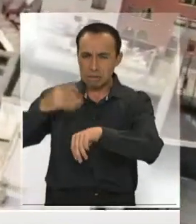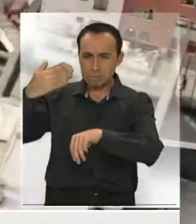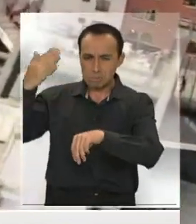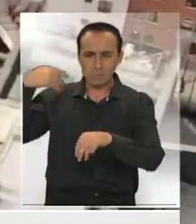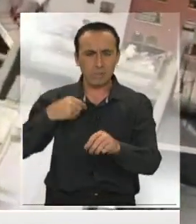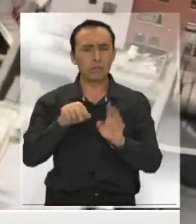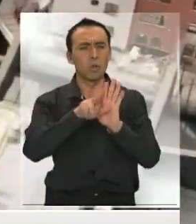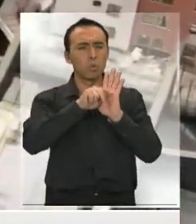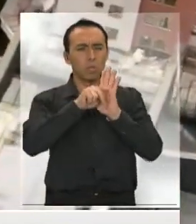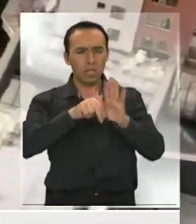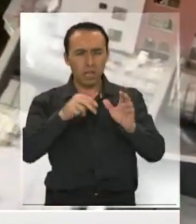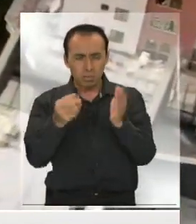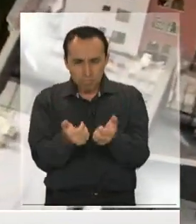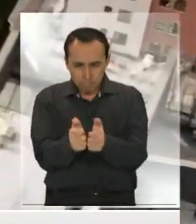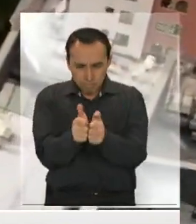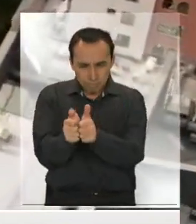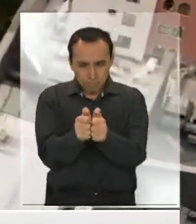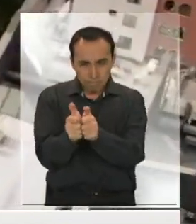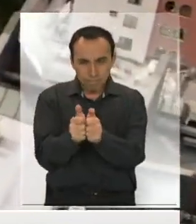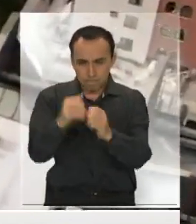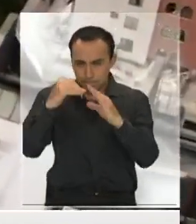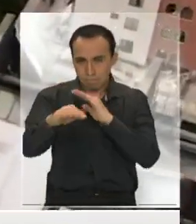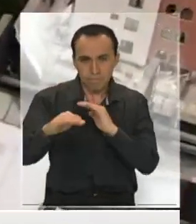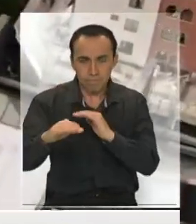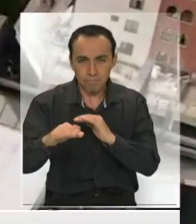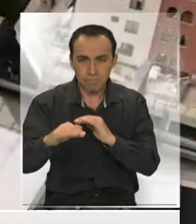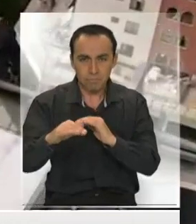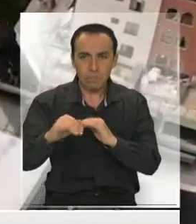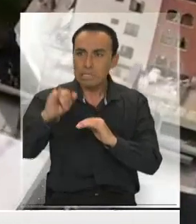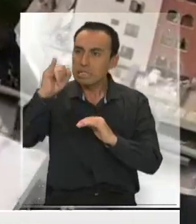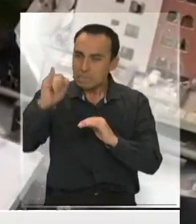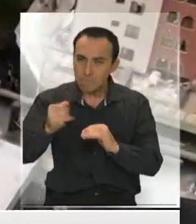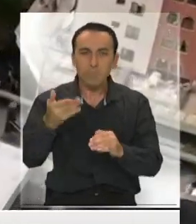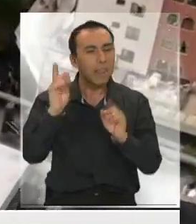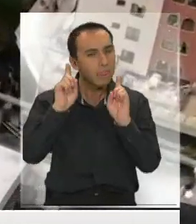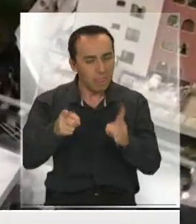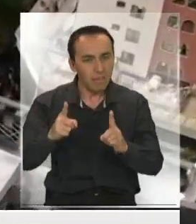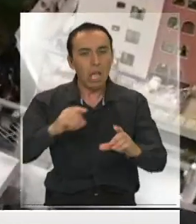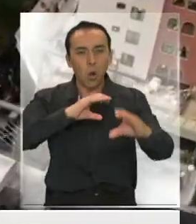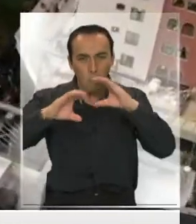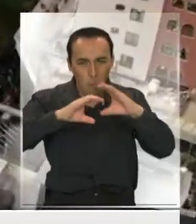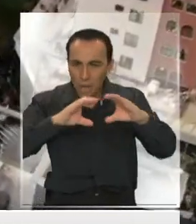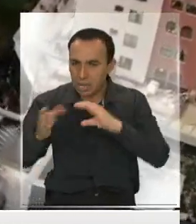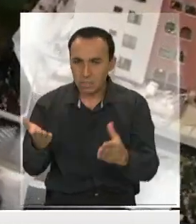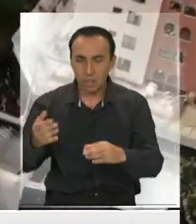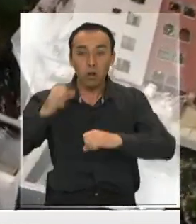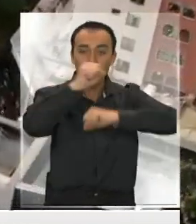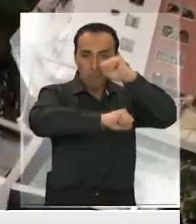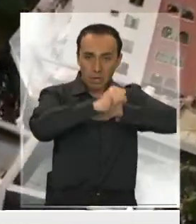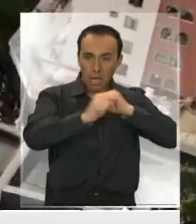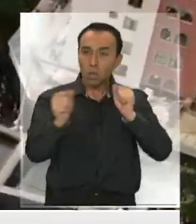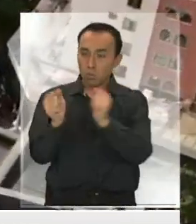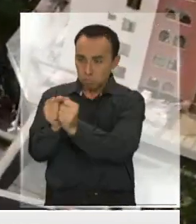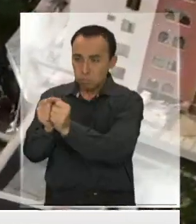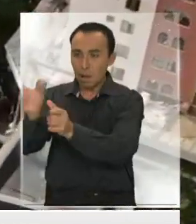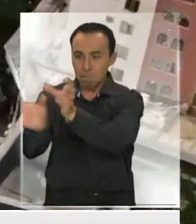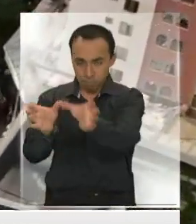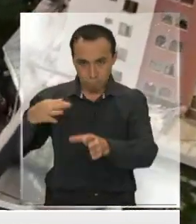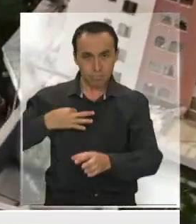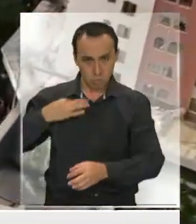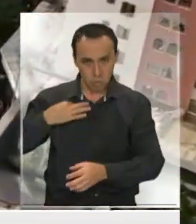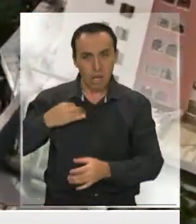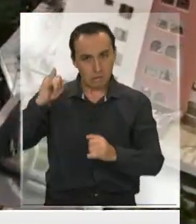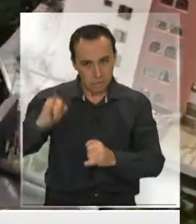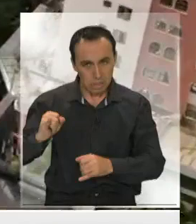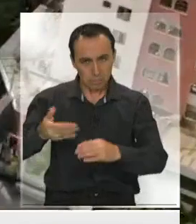Twitter en una comunicación directa con los ciudadanos, que es como debe establecerse la comunicación, creo yo, entre los empresarios en general y los ciudadanos y, por